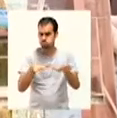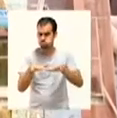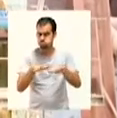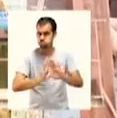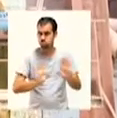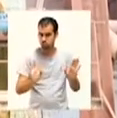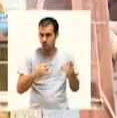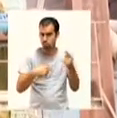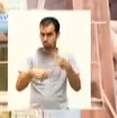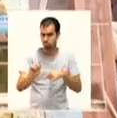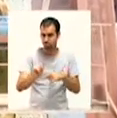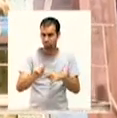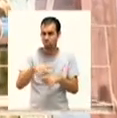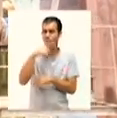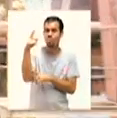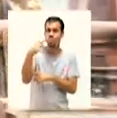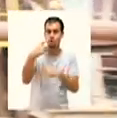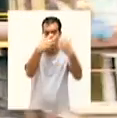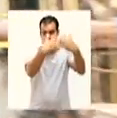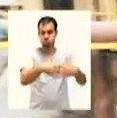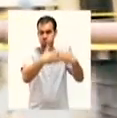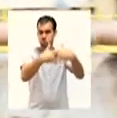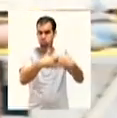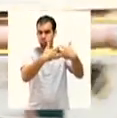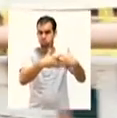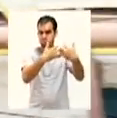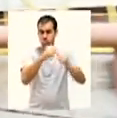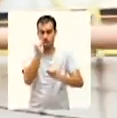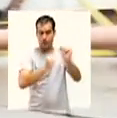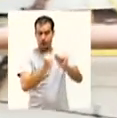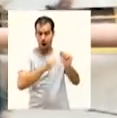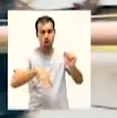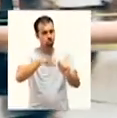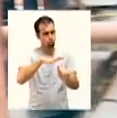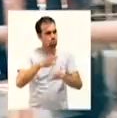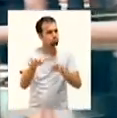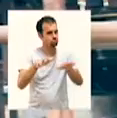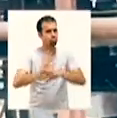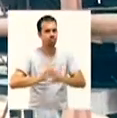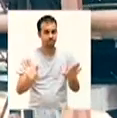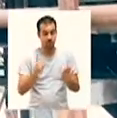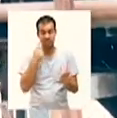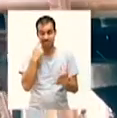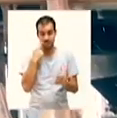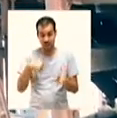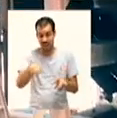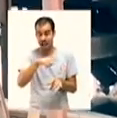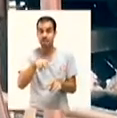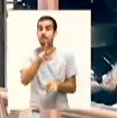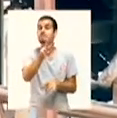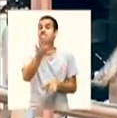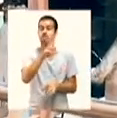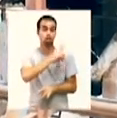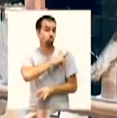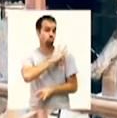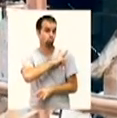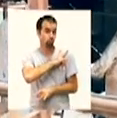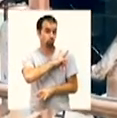área de Los Molinos, un área muy destacada, un área que el jefe de área tiene 25 años